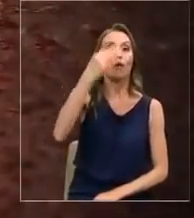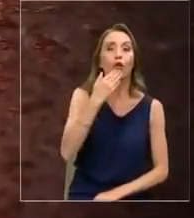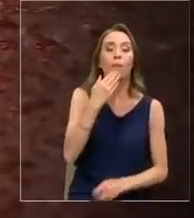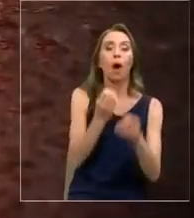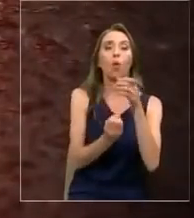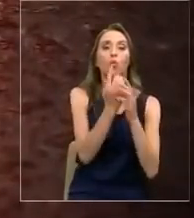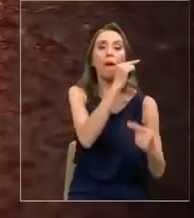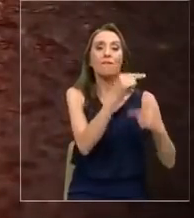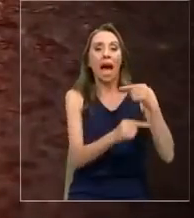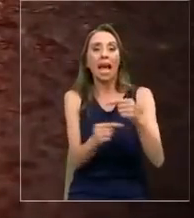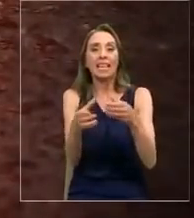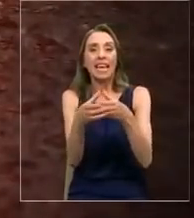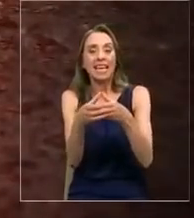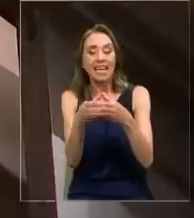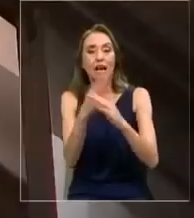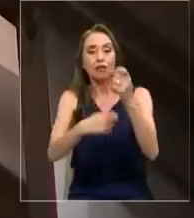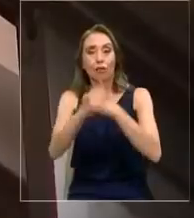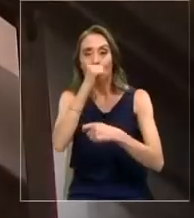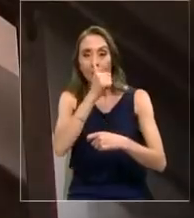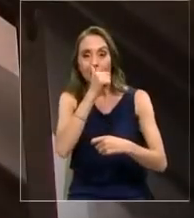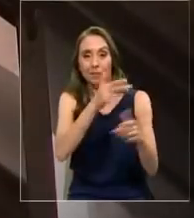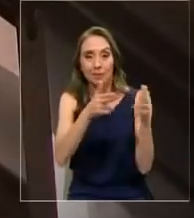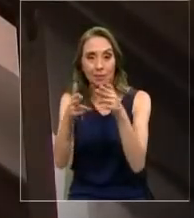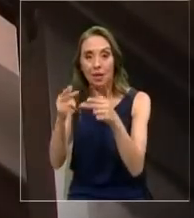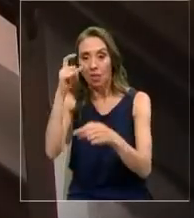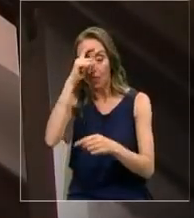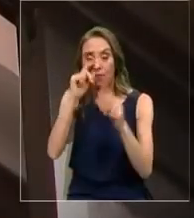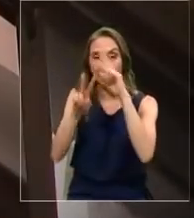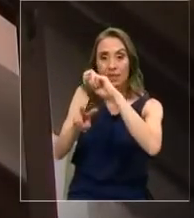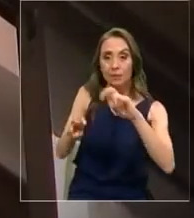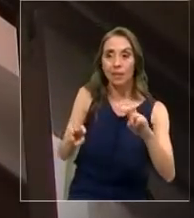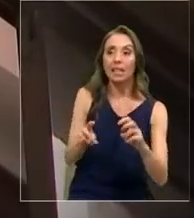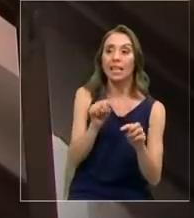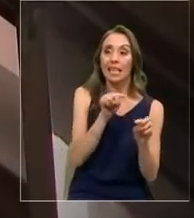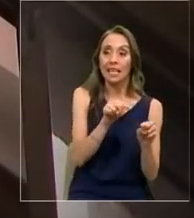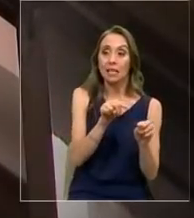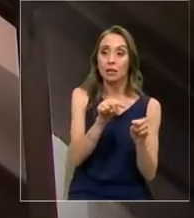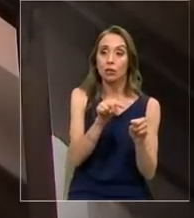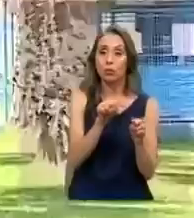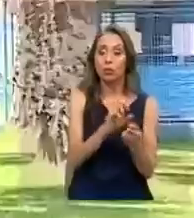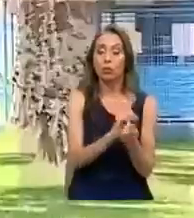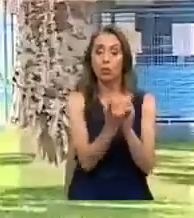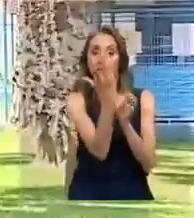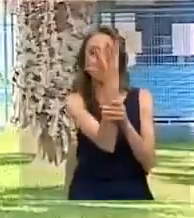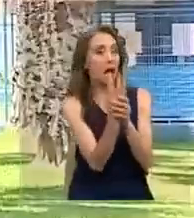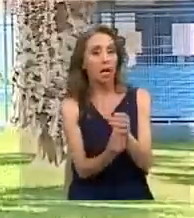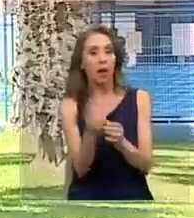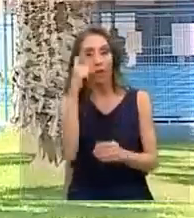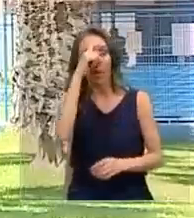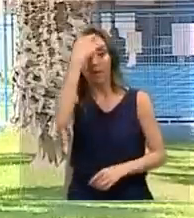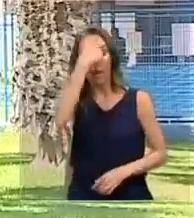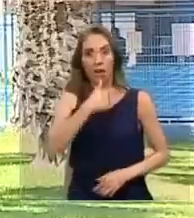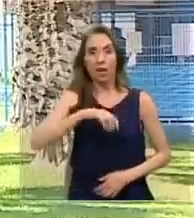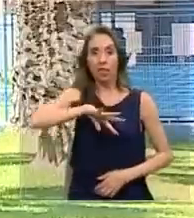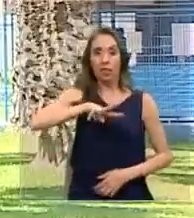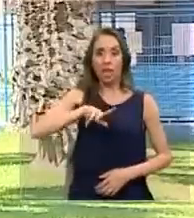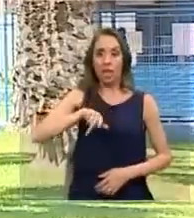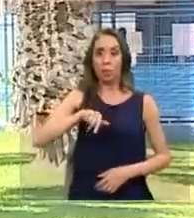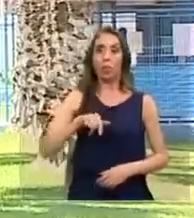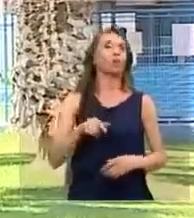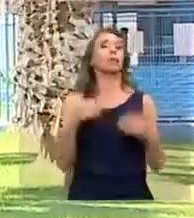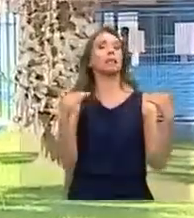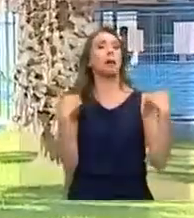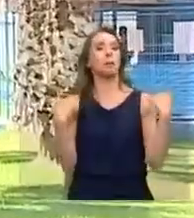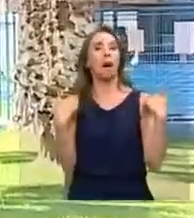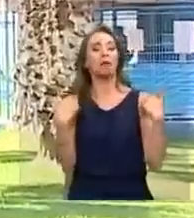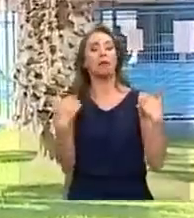a juicio de quienes han investigado el fenómeno, es difícil predecir que esto podría acabar. Hoy día el delincuente ha podido practicar